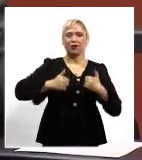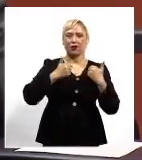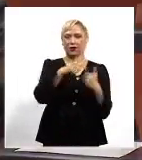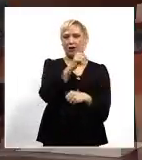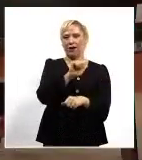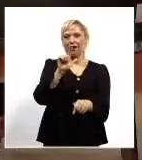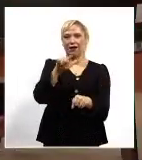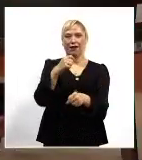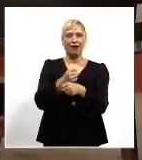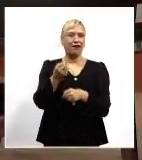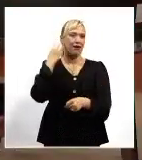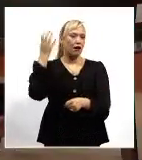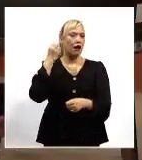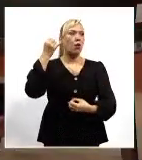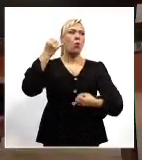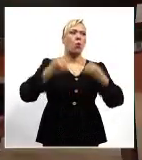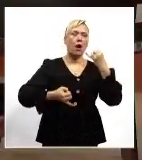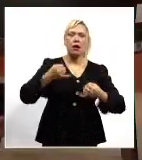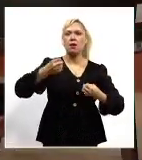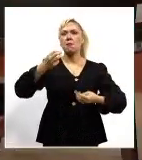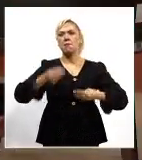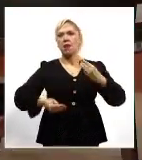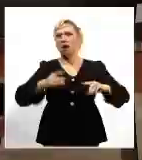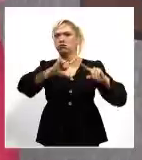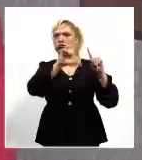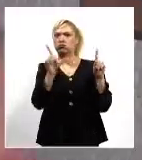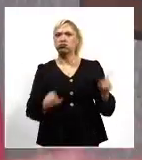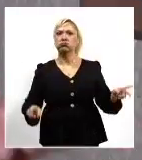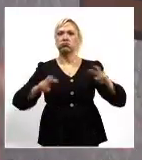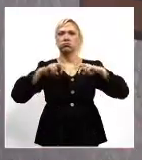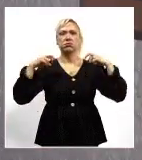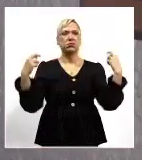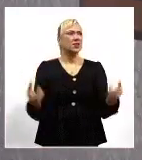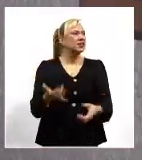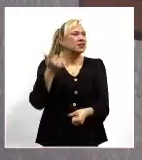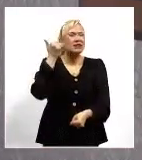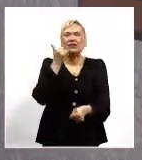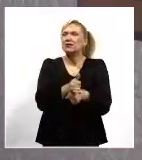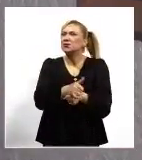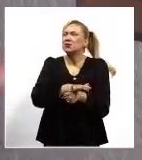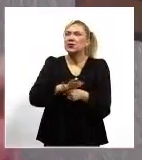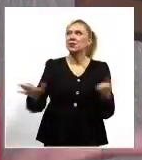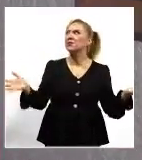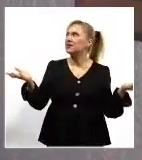que participaron juezas y magistradas federales. No es posible que de